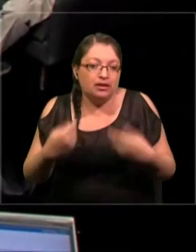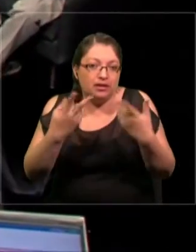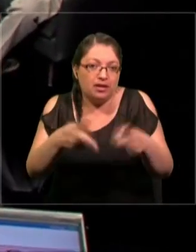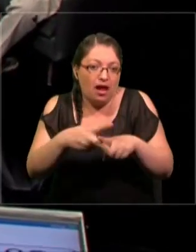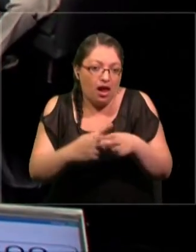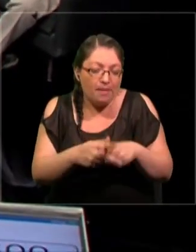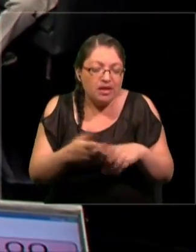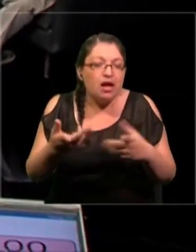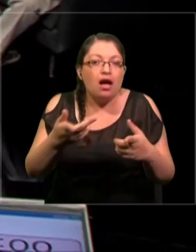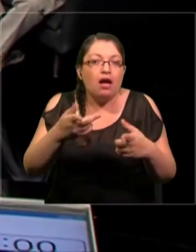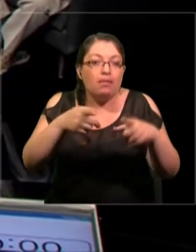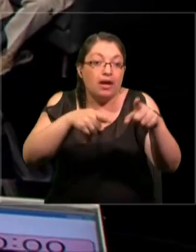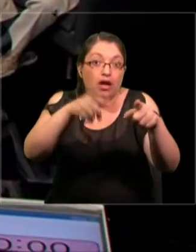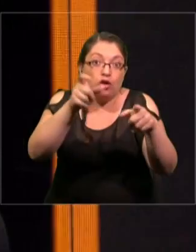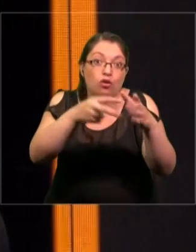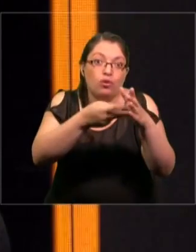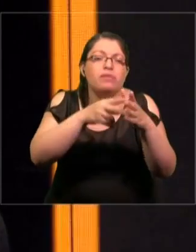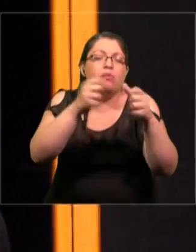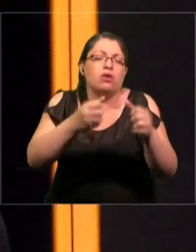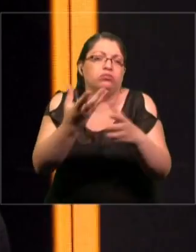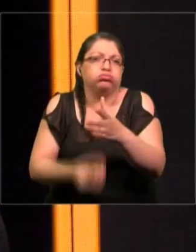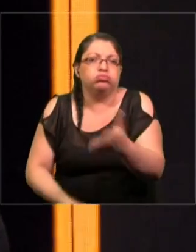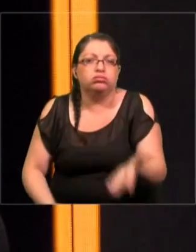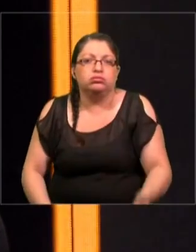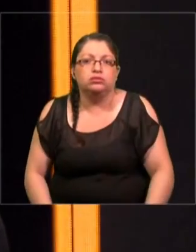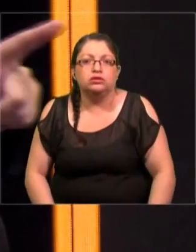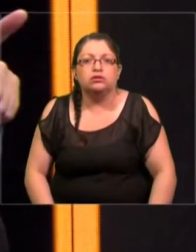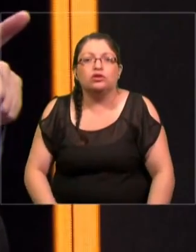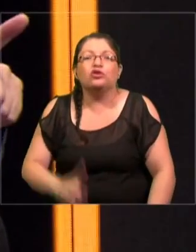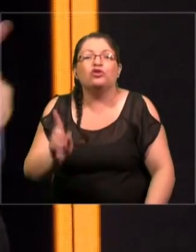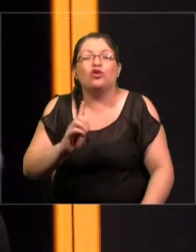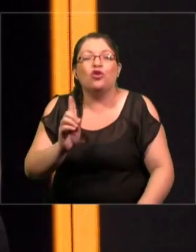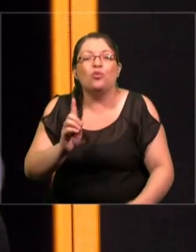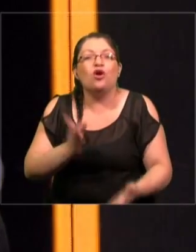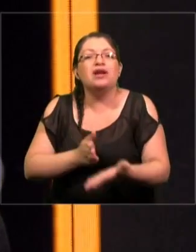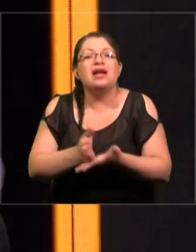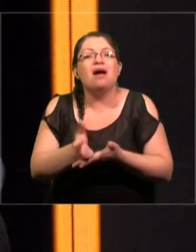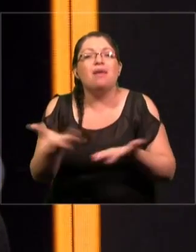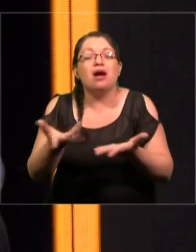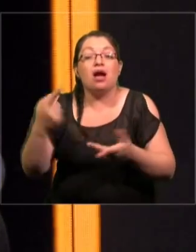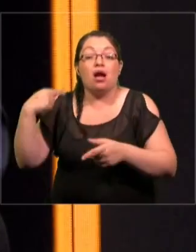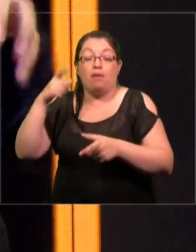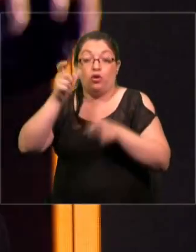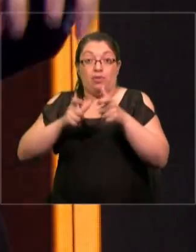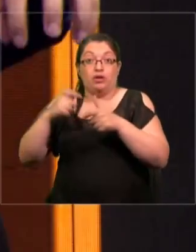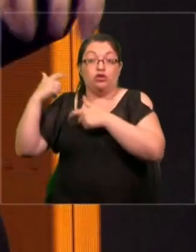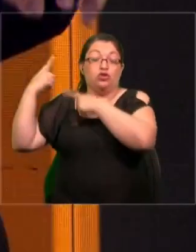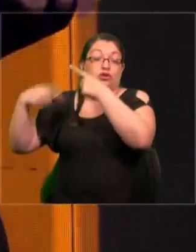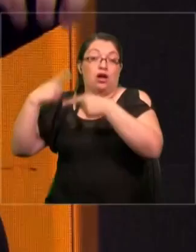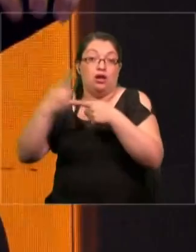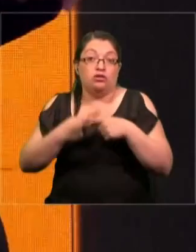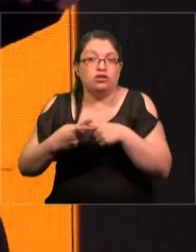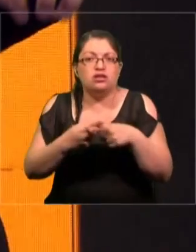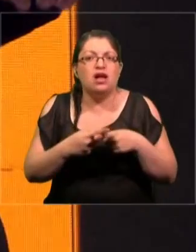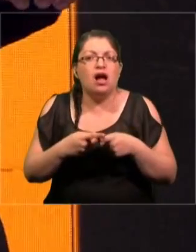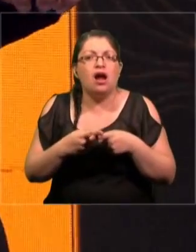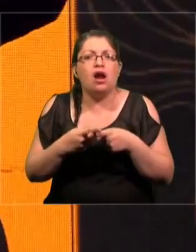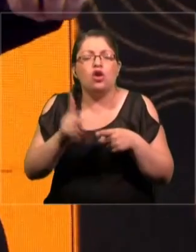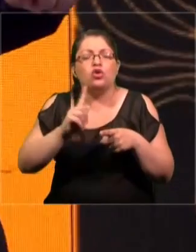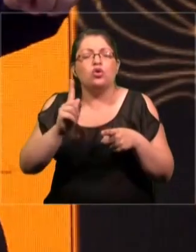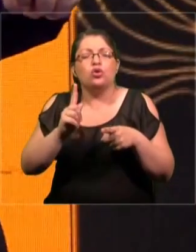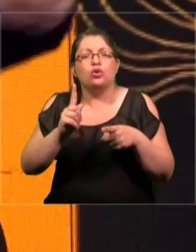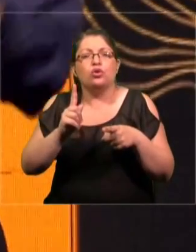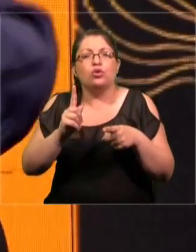para resolver estos problemas. No sería leal para un historiador social no comprometerse en la lucha